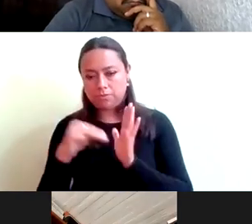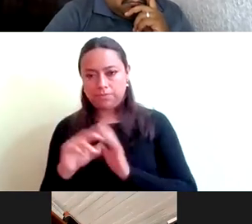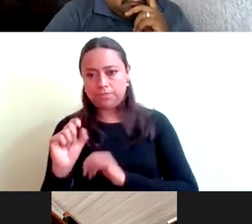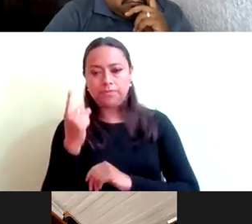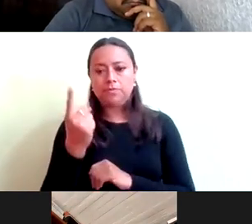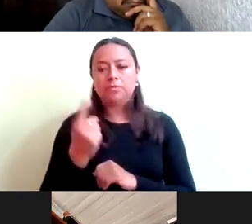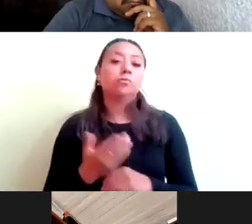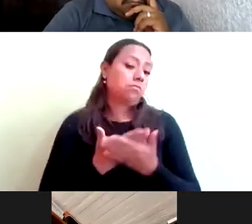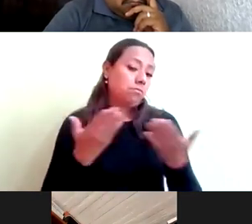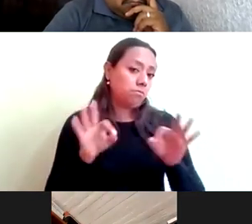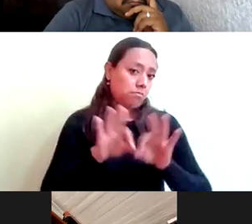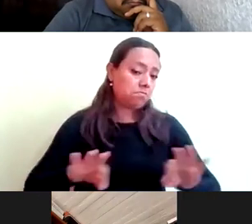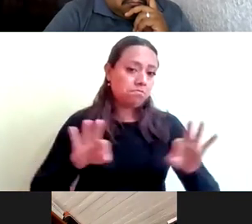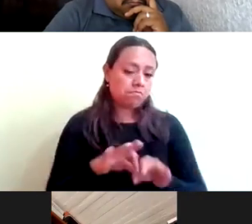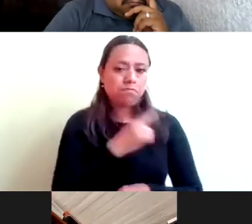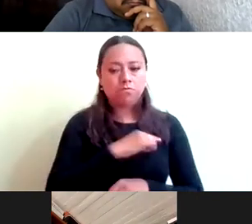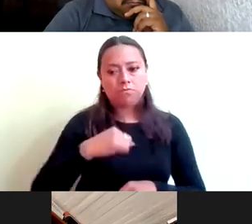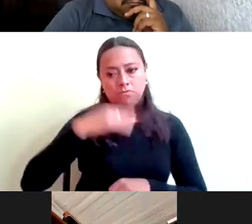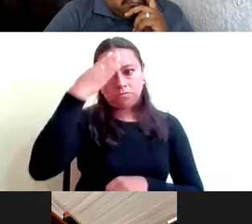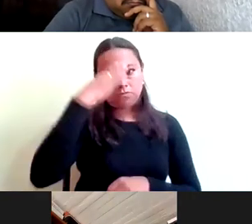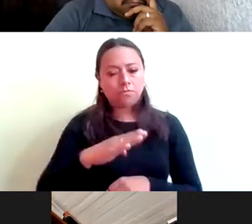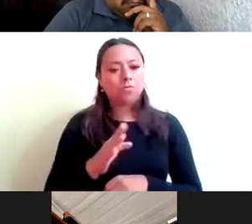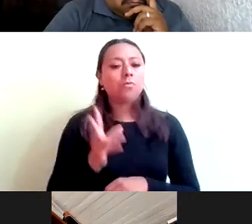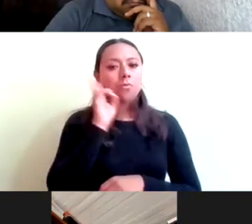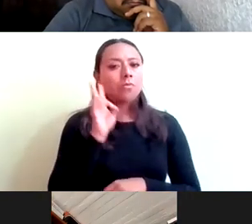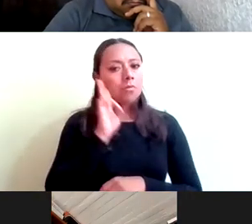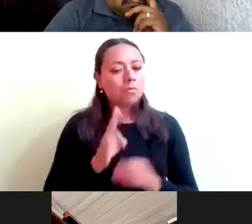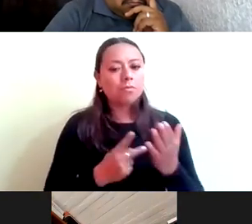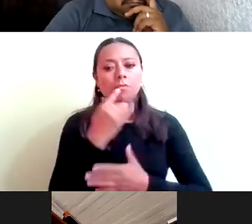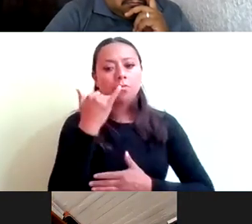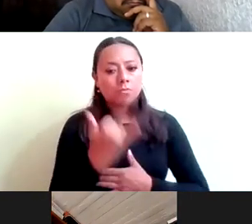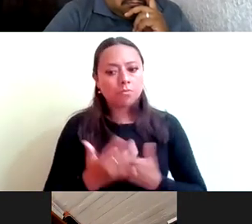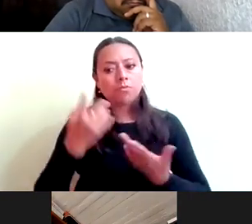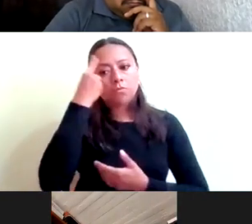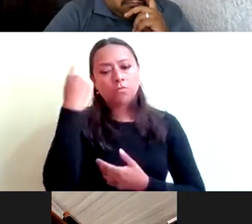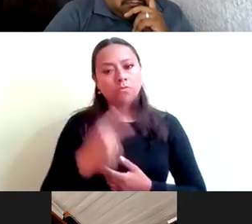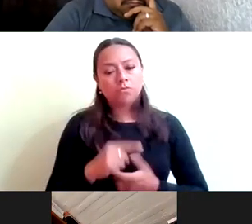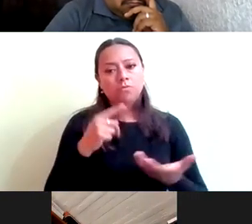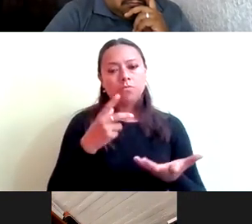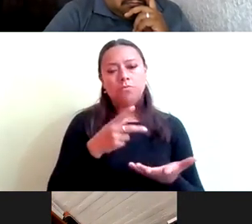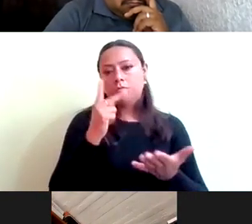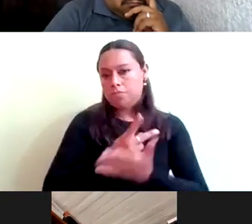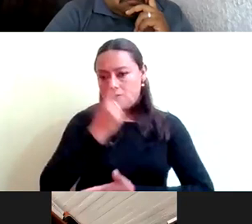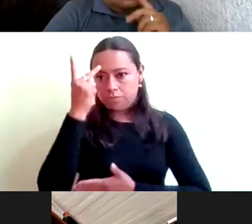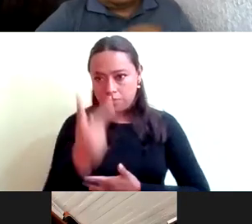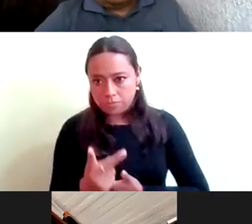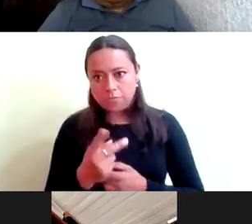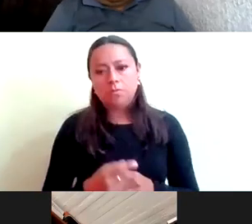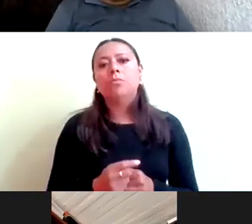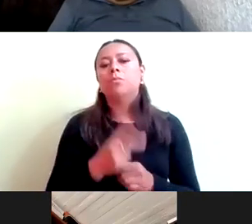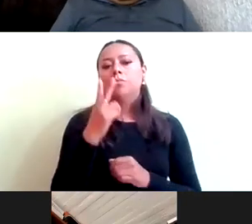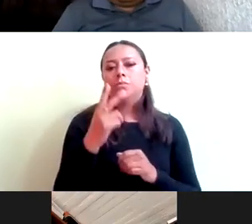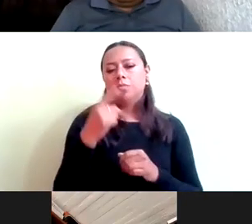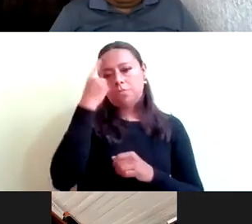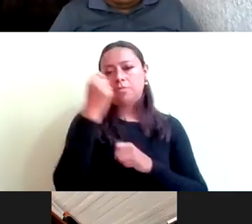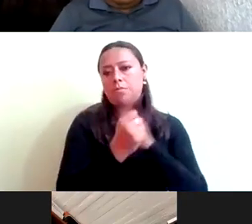importante saber cuáles van a ser los proyectos que van a ser premiados para el